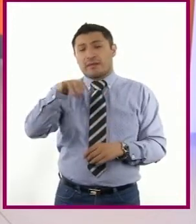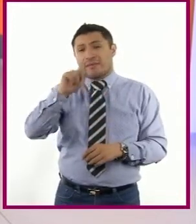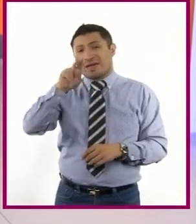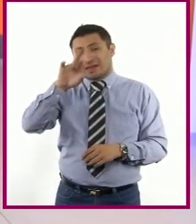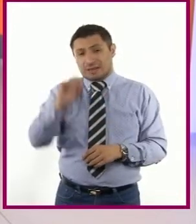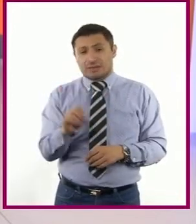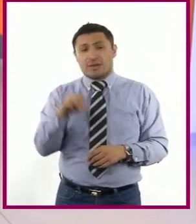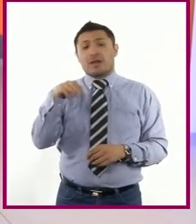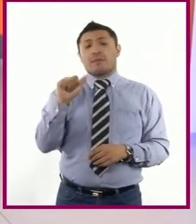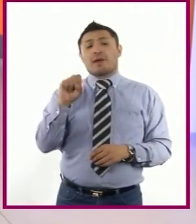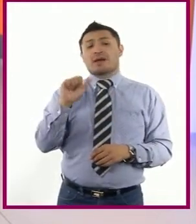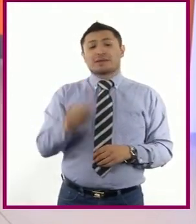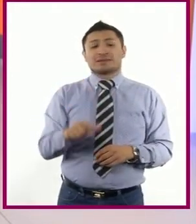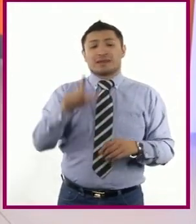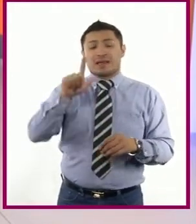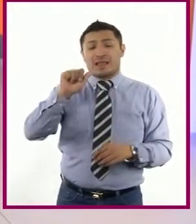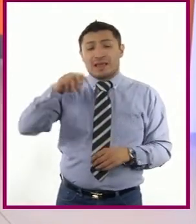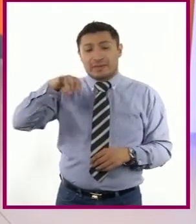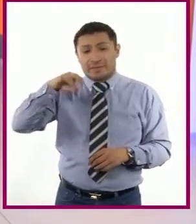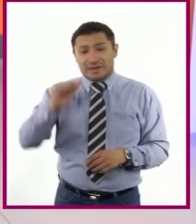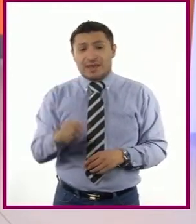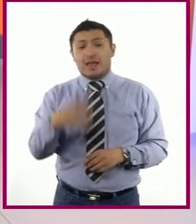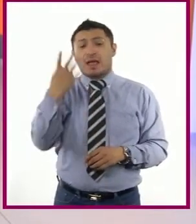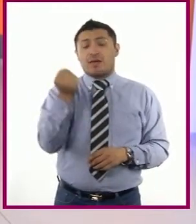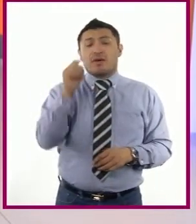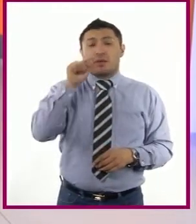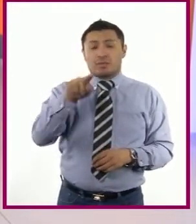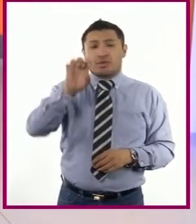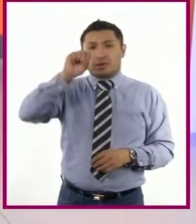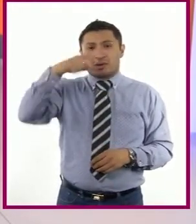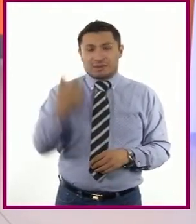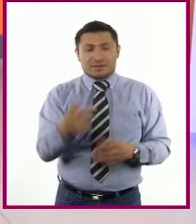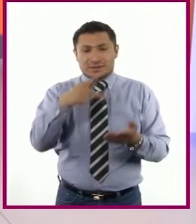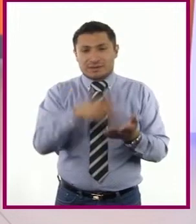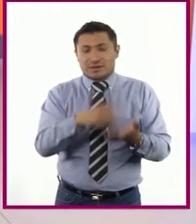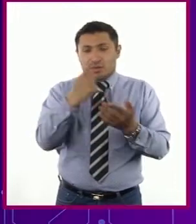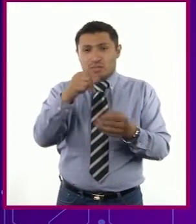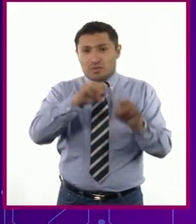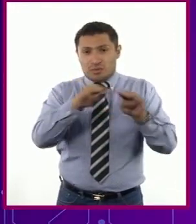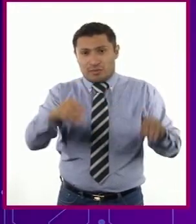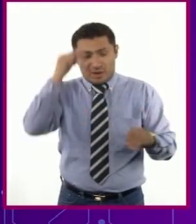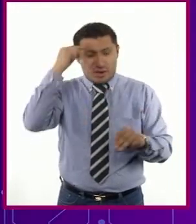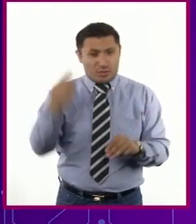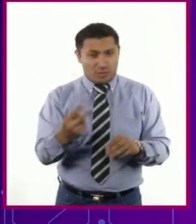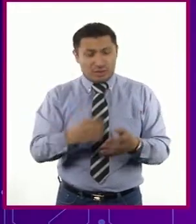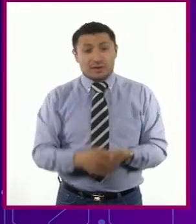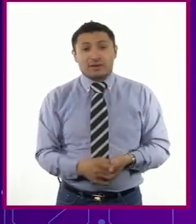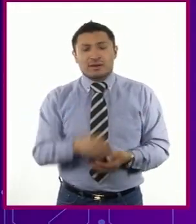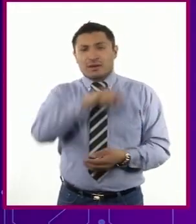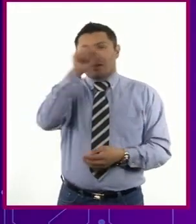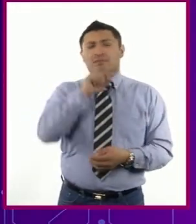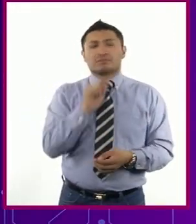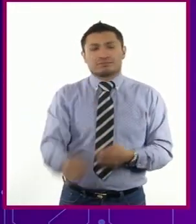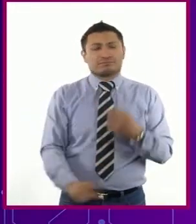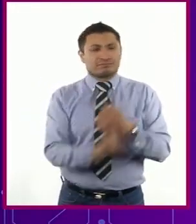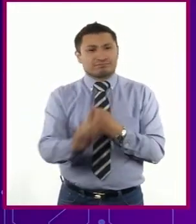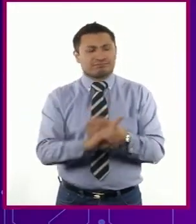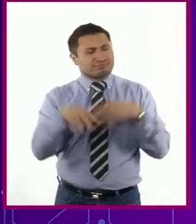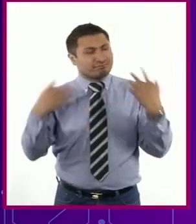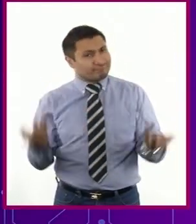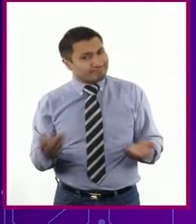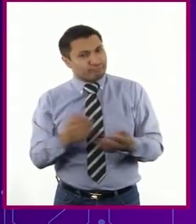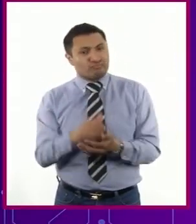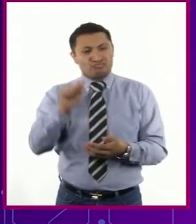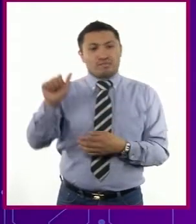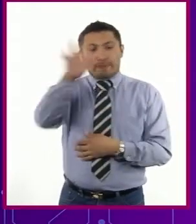lámina 9.67 kilogramos por metro cuadrado. Las incógnitas del problema son